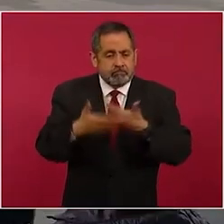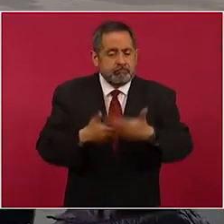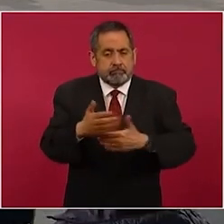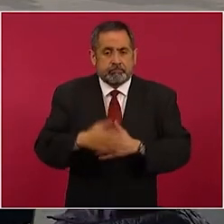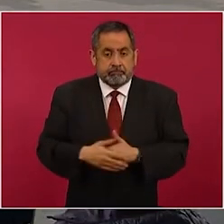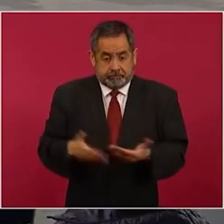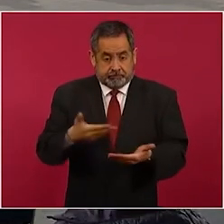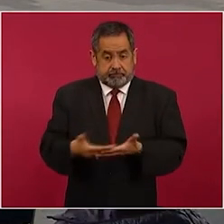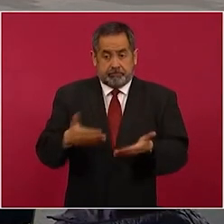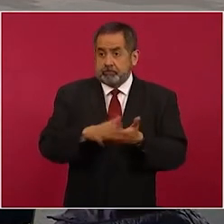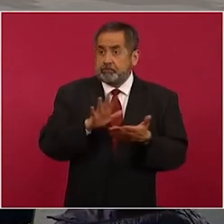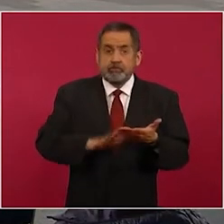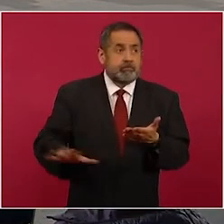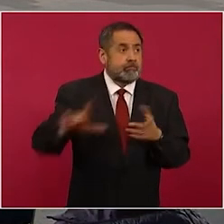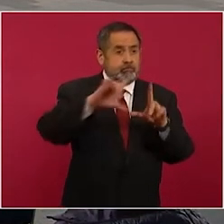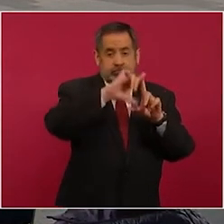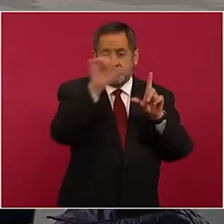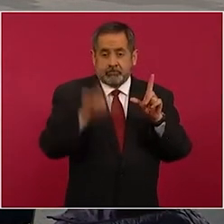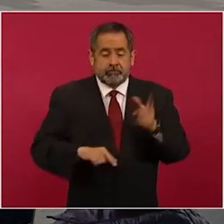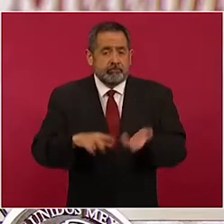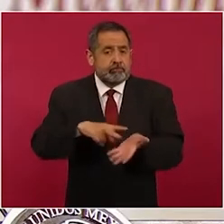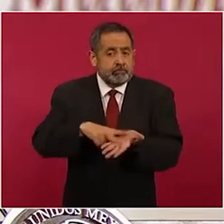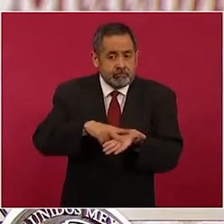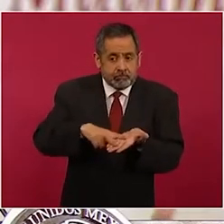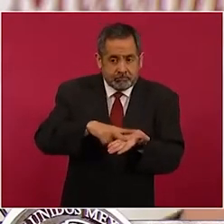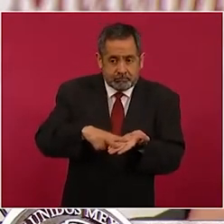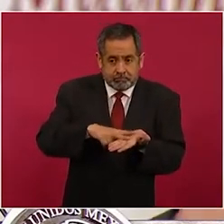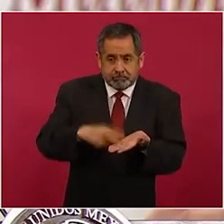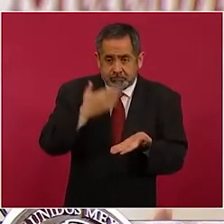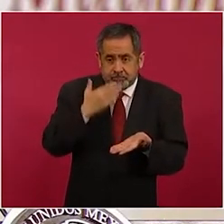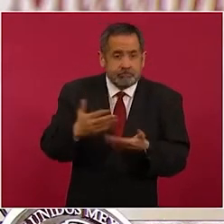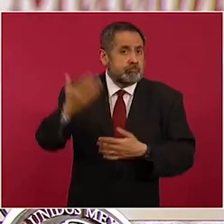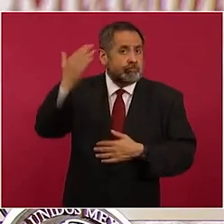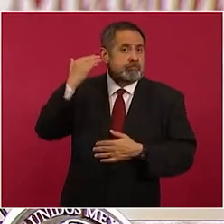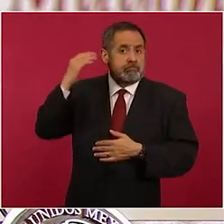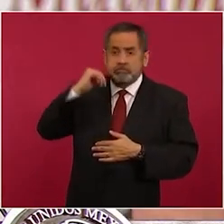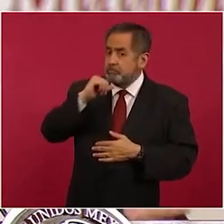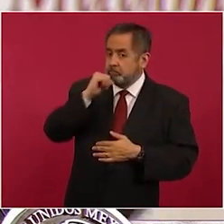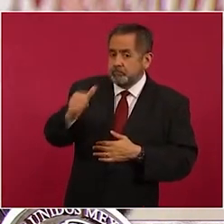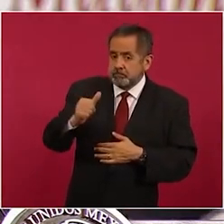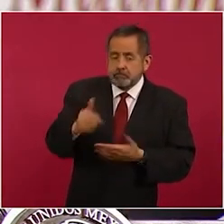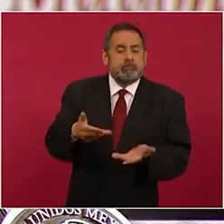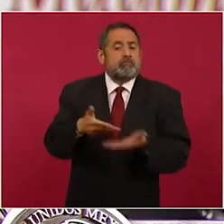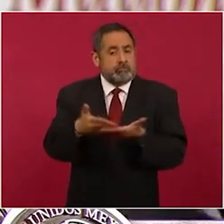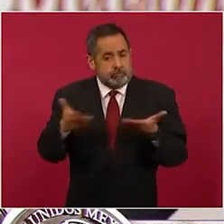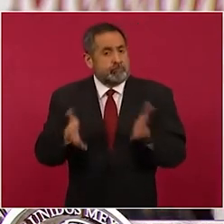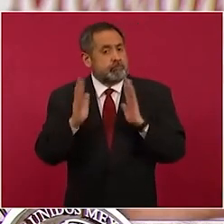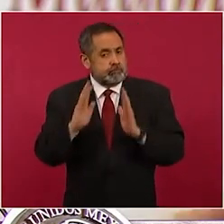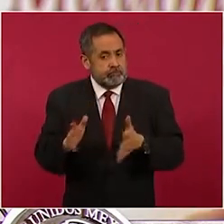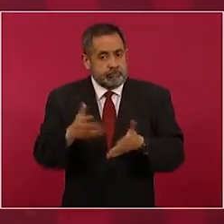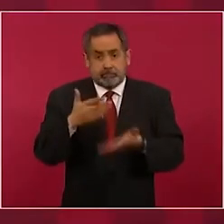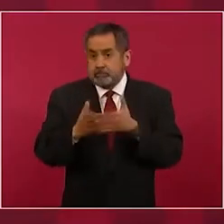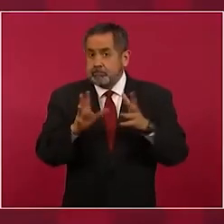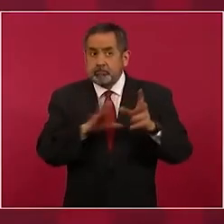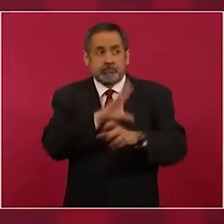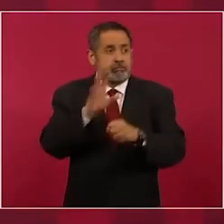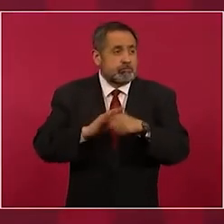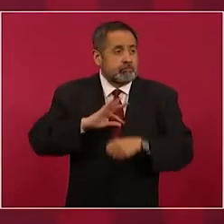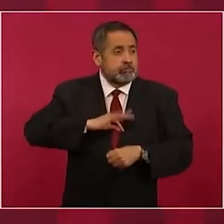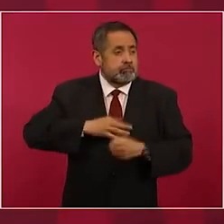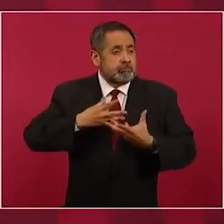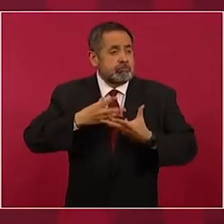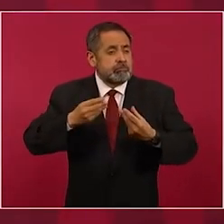Hoy tenemos semáforo verde en todo el país, eso es muy afortunado, esto no había ocurrido. Hoy tenemos todo el país con muy baja